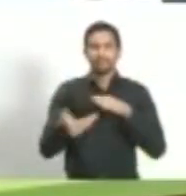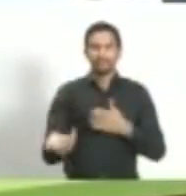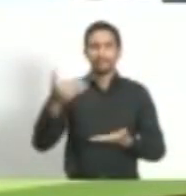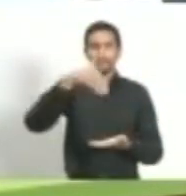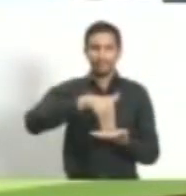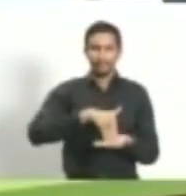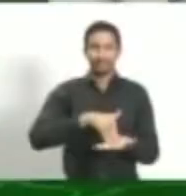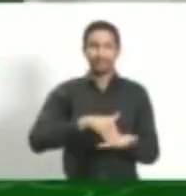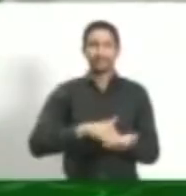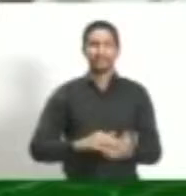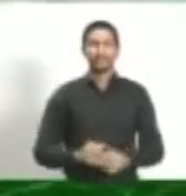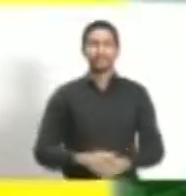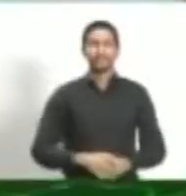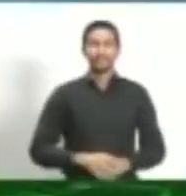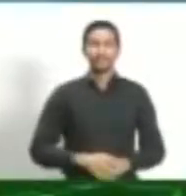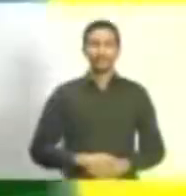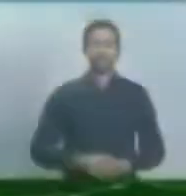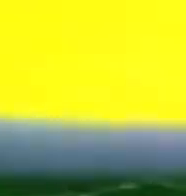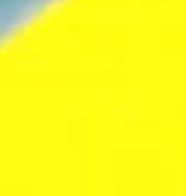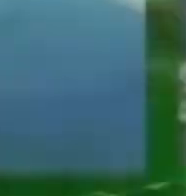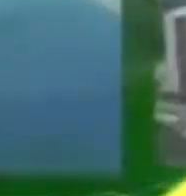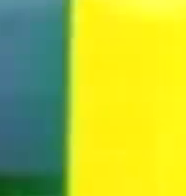más.